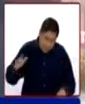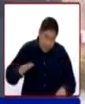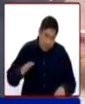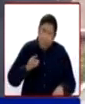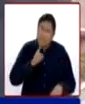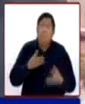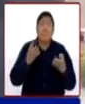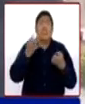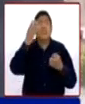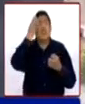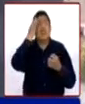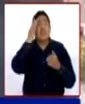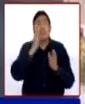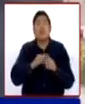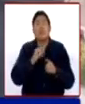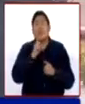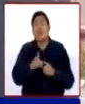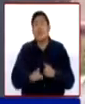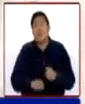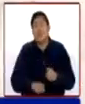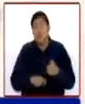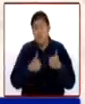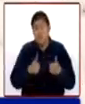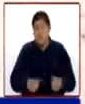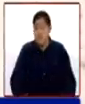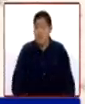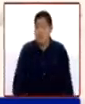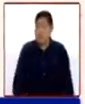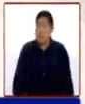Va, quiero saber cómo están. Va a ver que va a llamar.